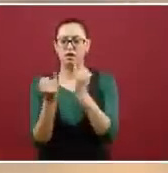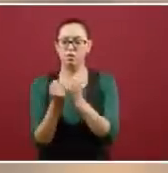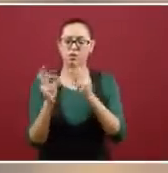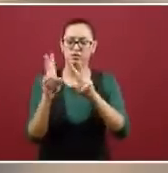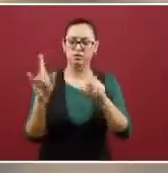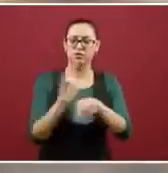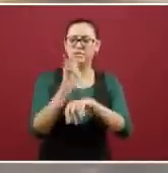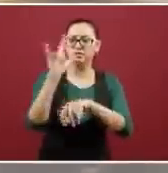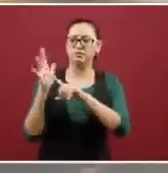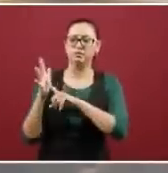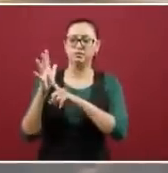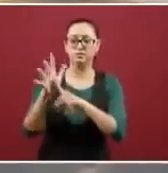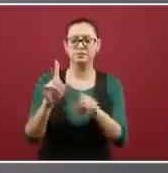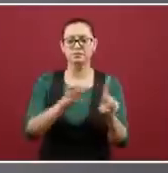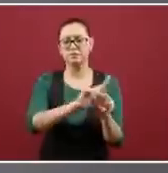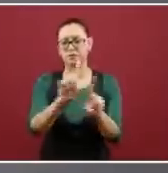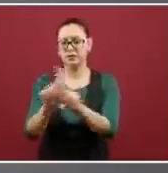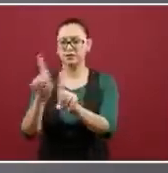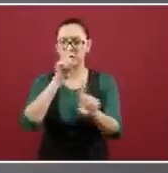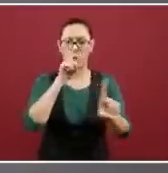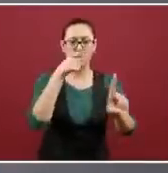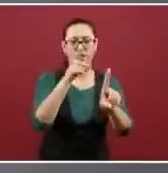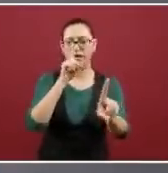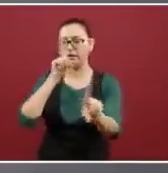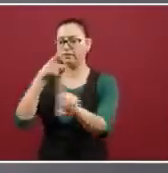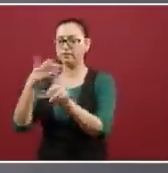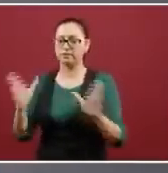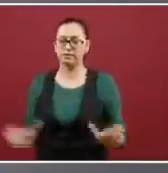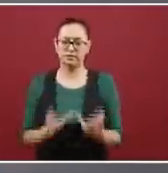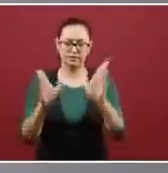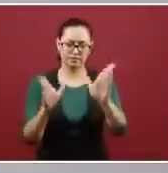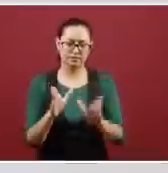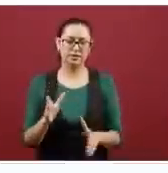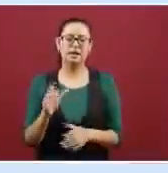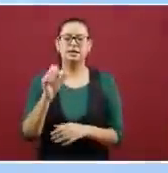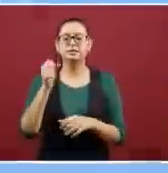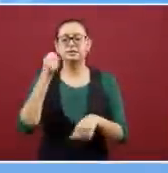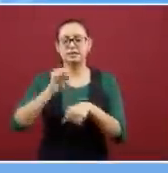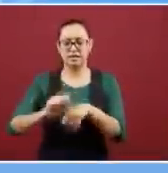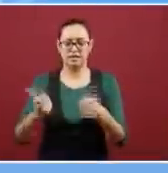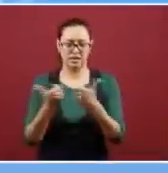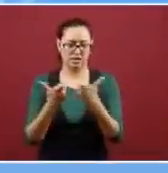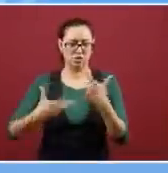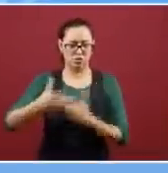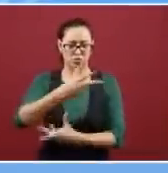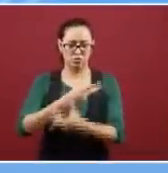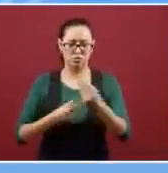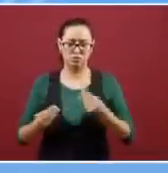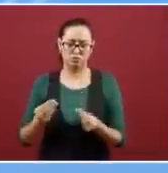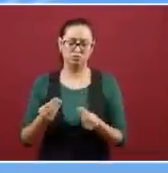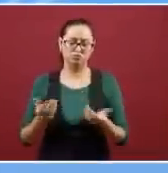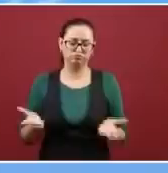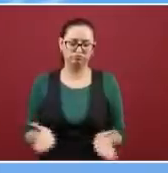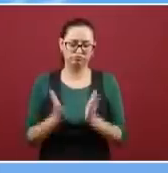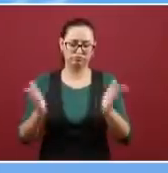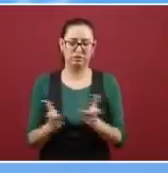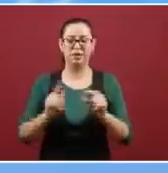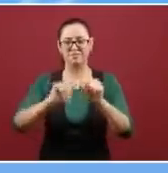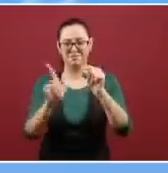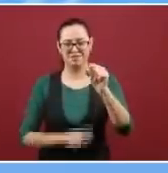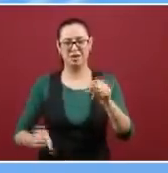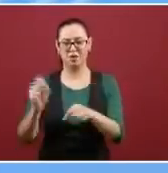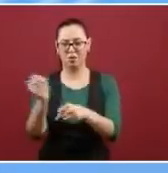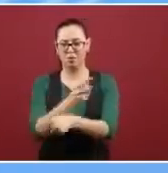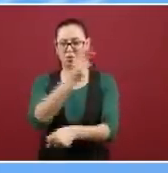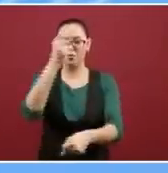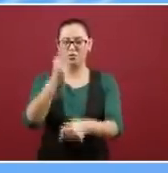así contribuye con los objetivos propuestos por la Secretaría de Economía. México, país de oportunidades para